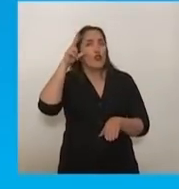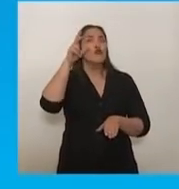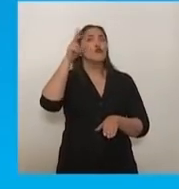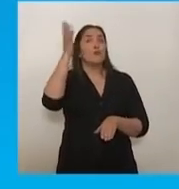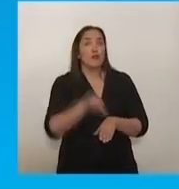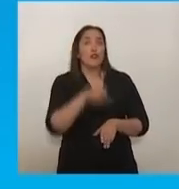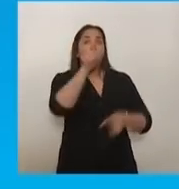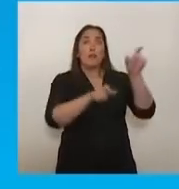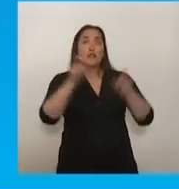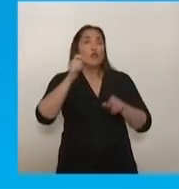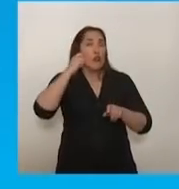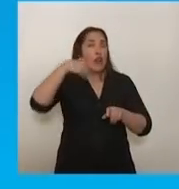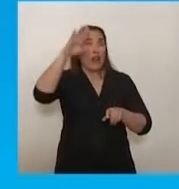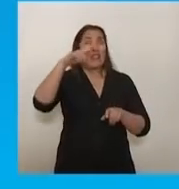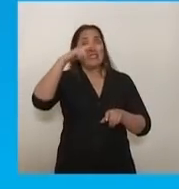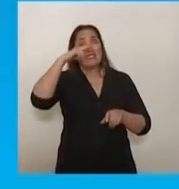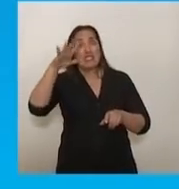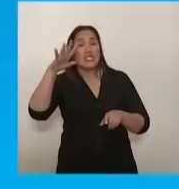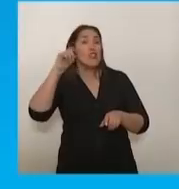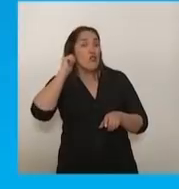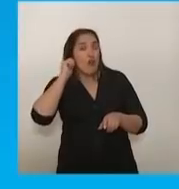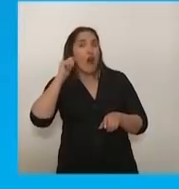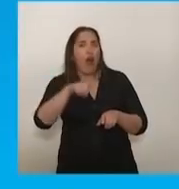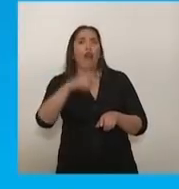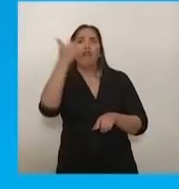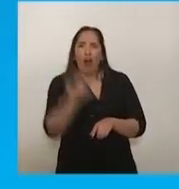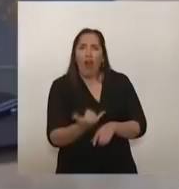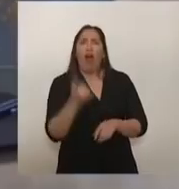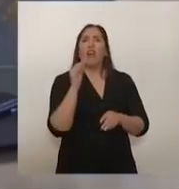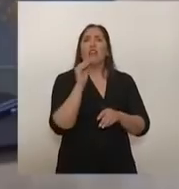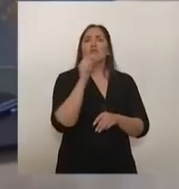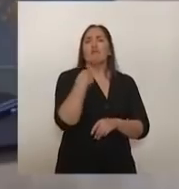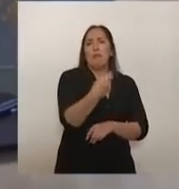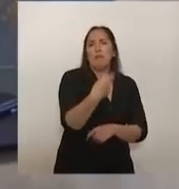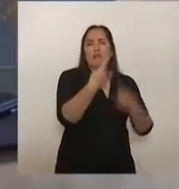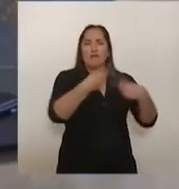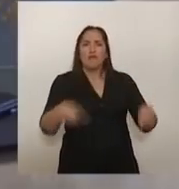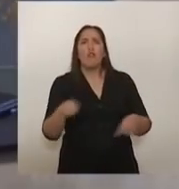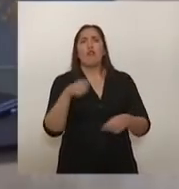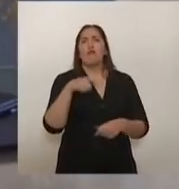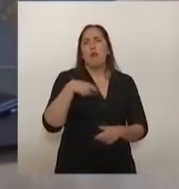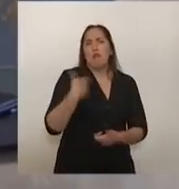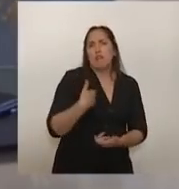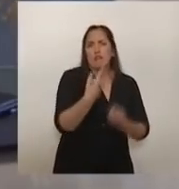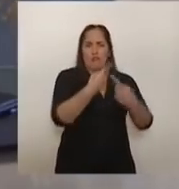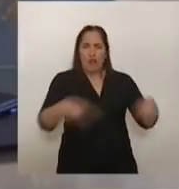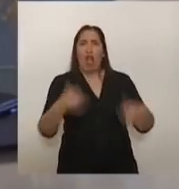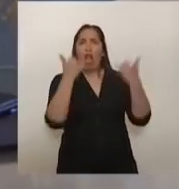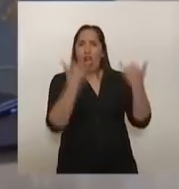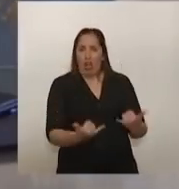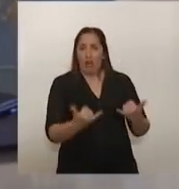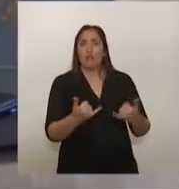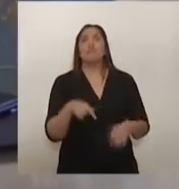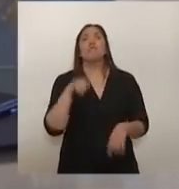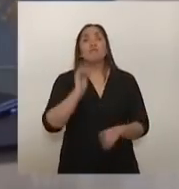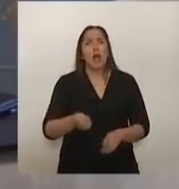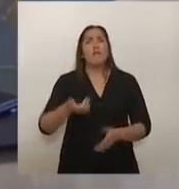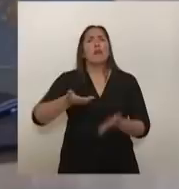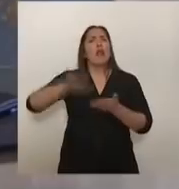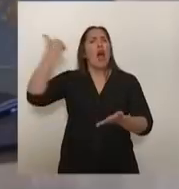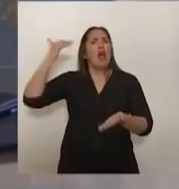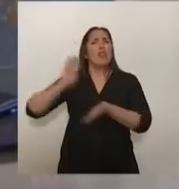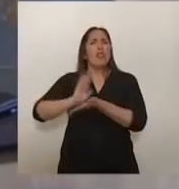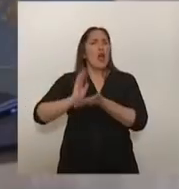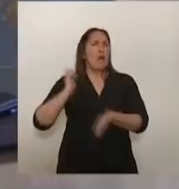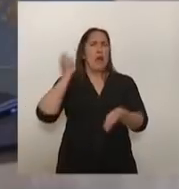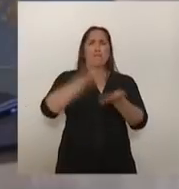de 65 años cuenta con alguna cobertura previsional. Además, gracias a la reparación histórica,